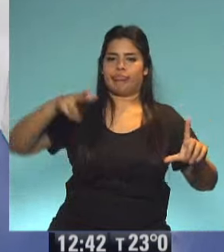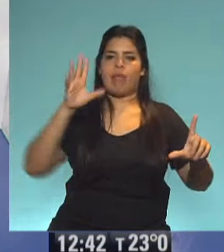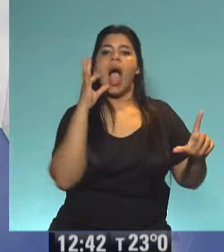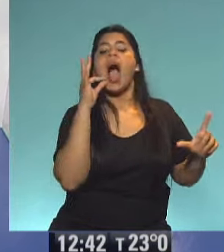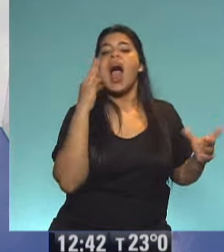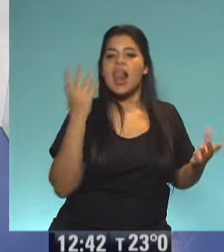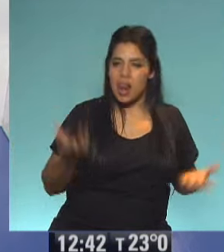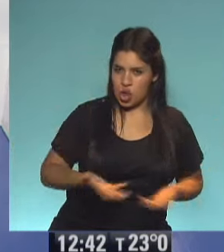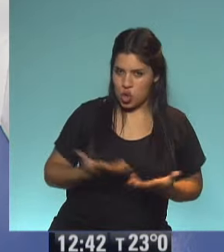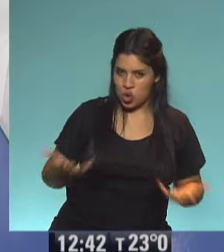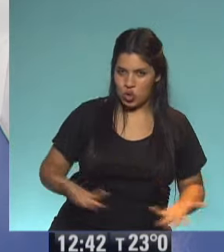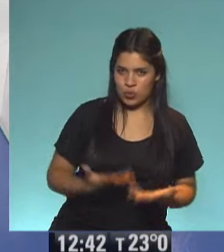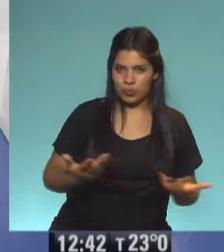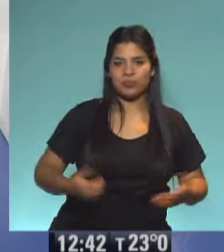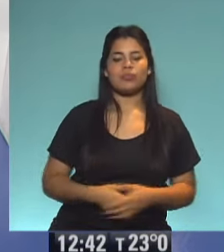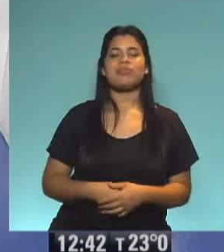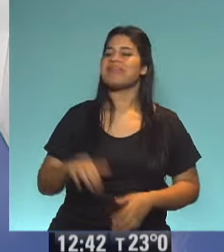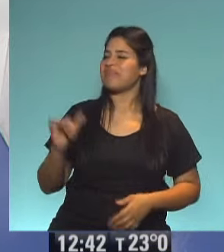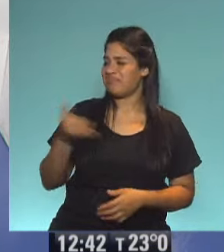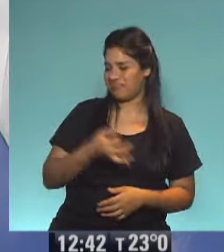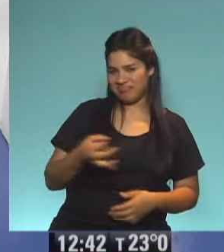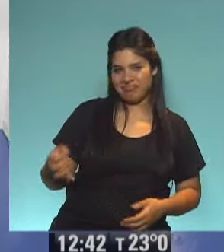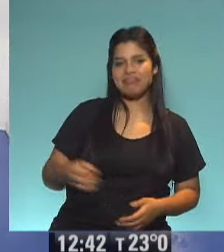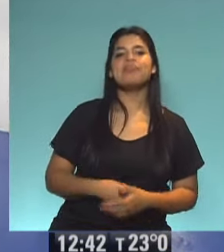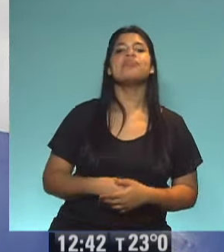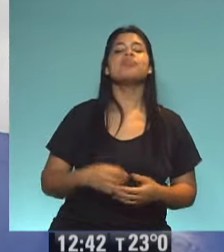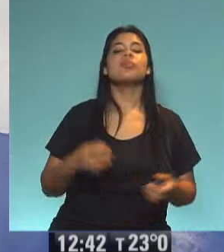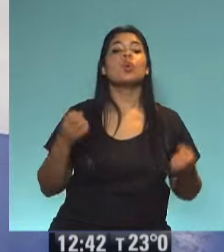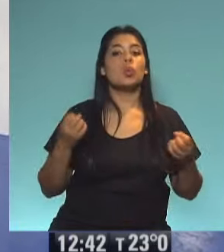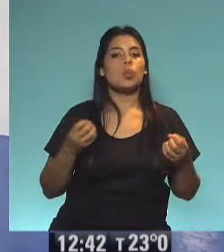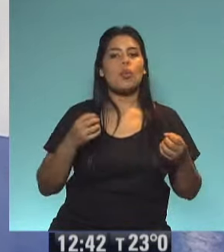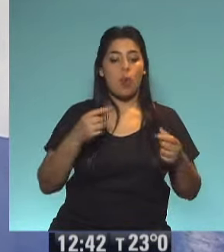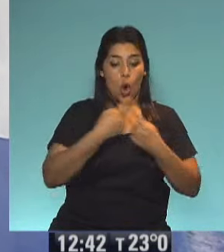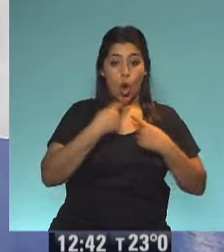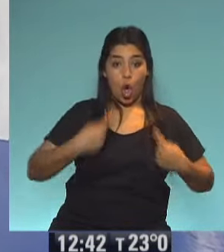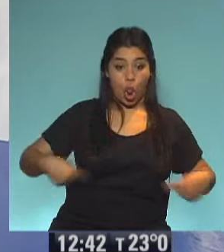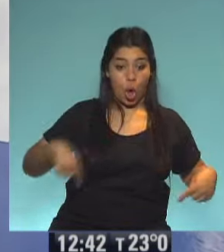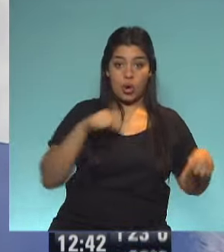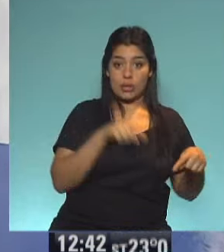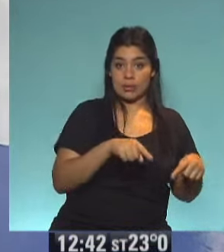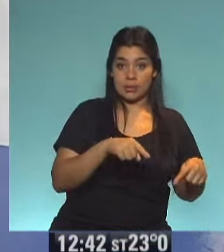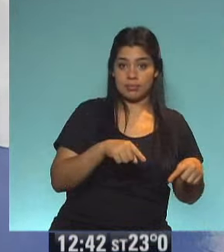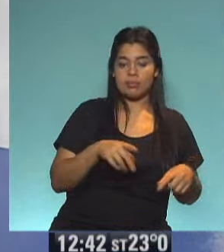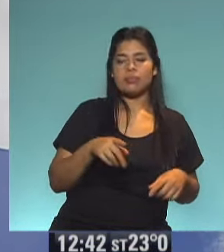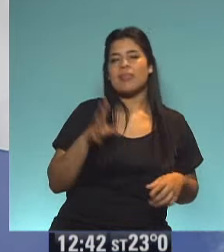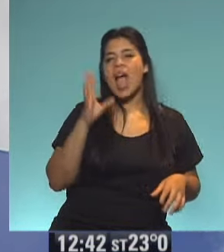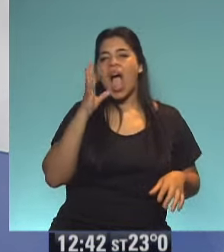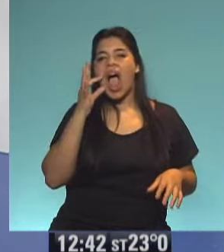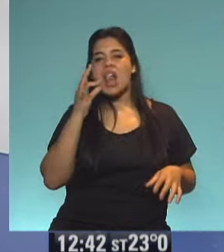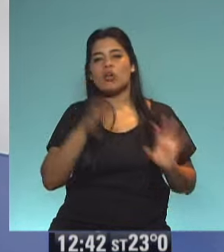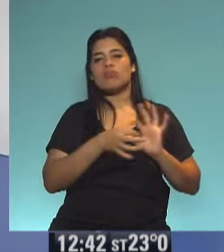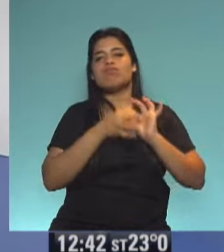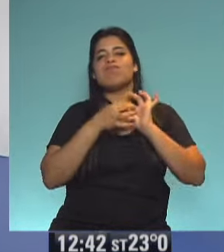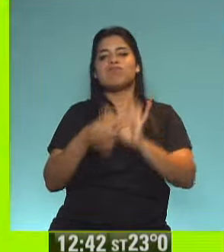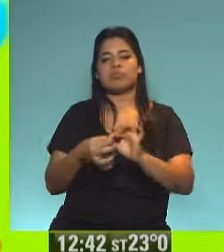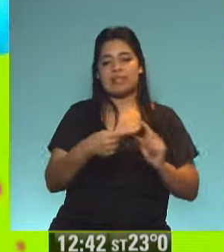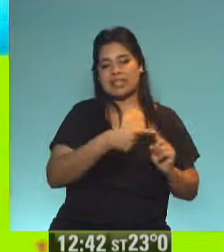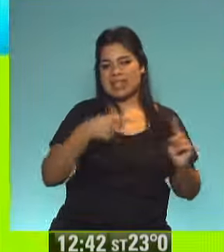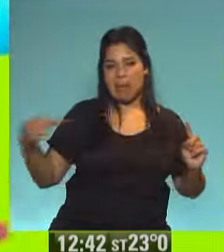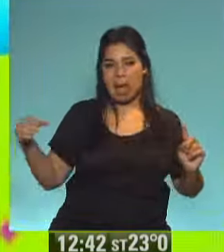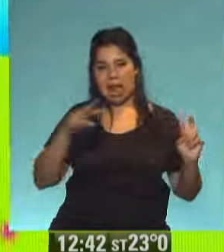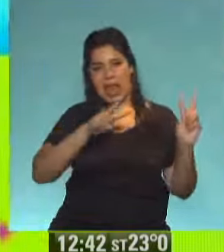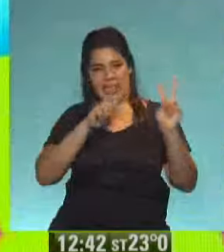Espiga, querido San Espiga. Sí, claro. Usando estos colores, algo que dé cuenta de todo lo que estuvimos aprendiendo y reflexionando,